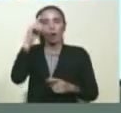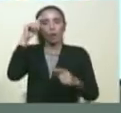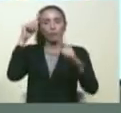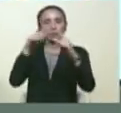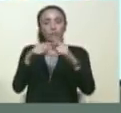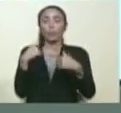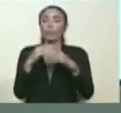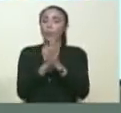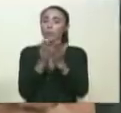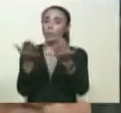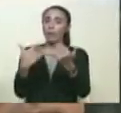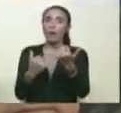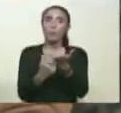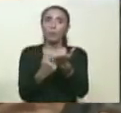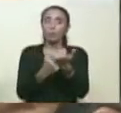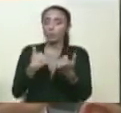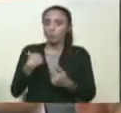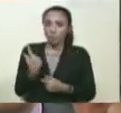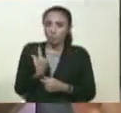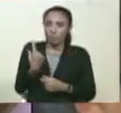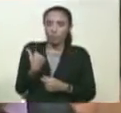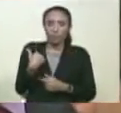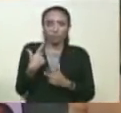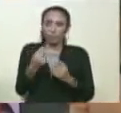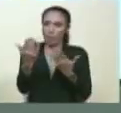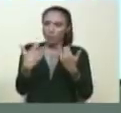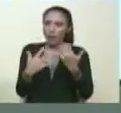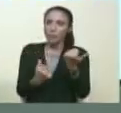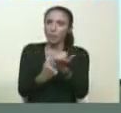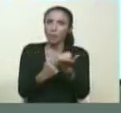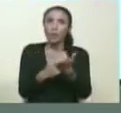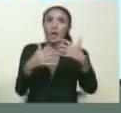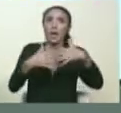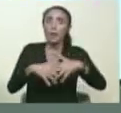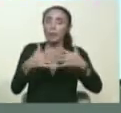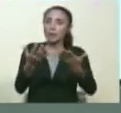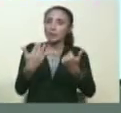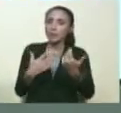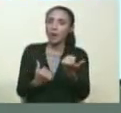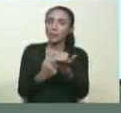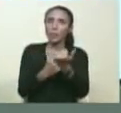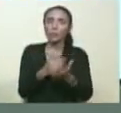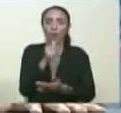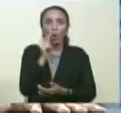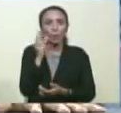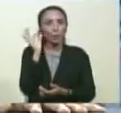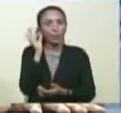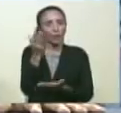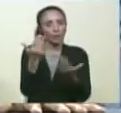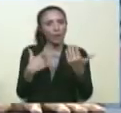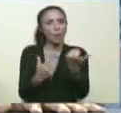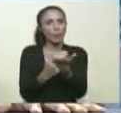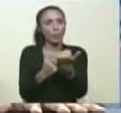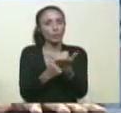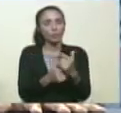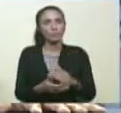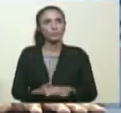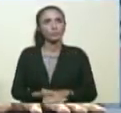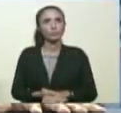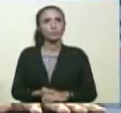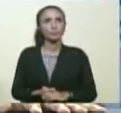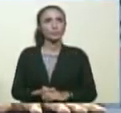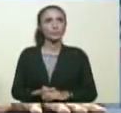pido apoyo. No me dejen solo en esto. No me dejen solo, empresarios, clase media, hombres y mujeres de negocio. No me dejen solo en esta